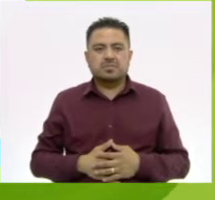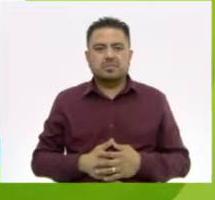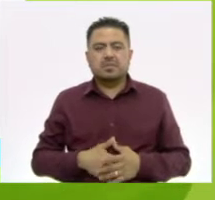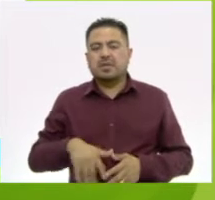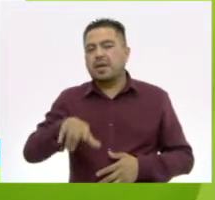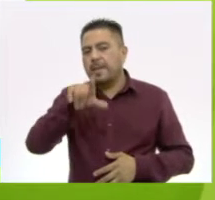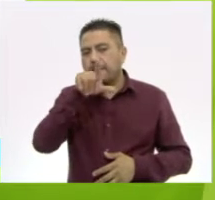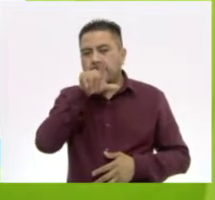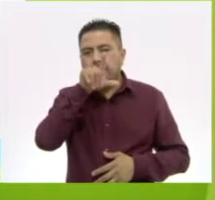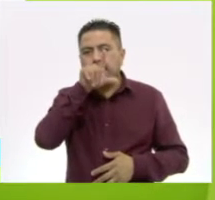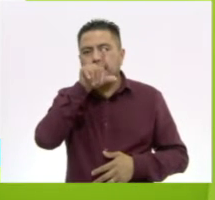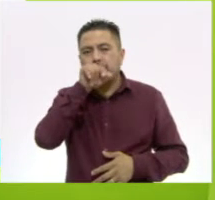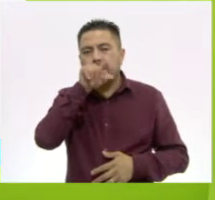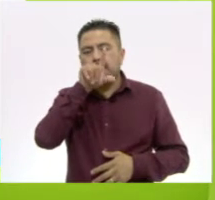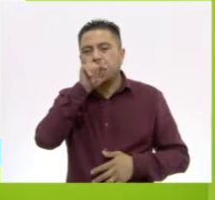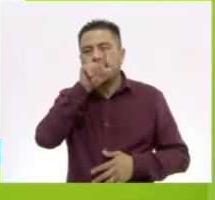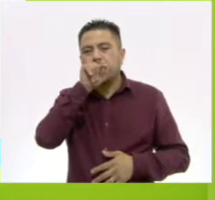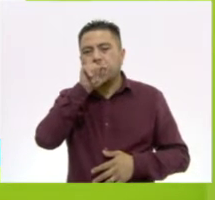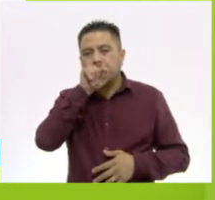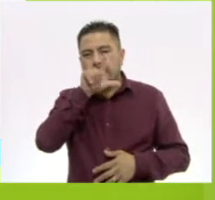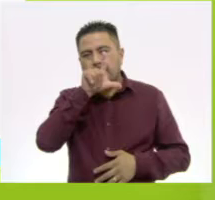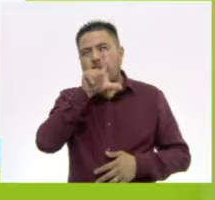el gallo cama